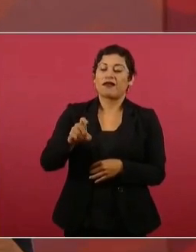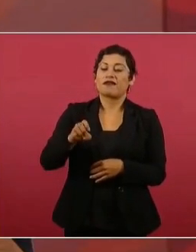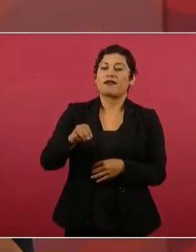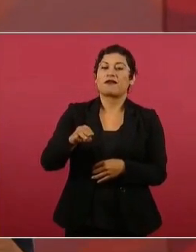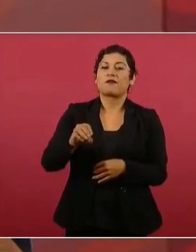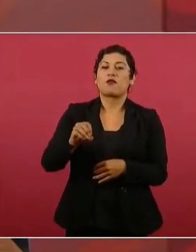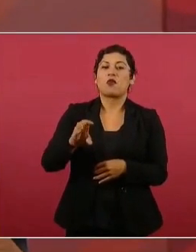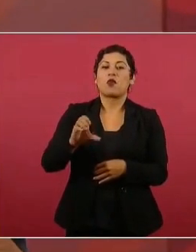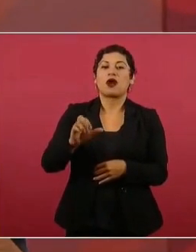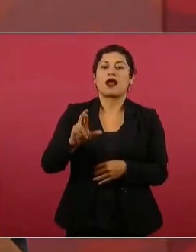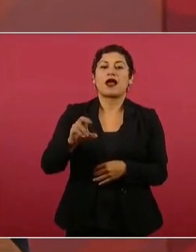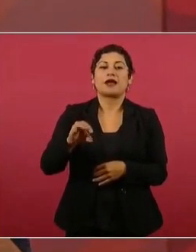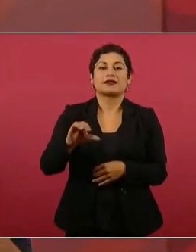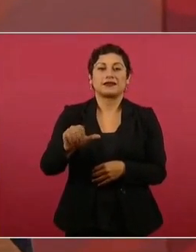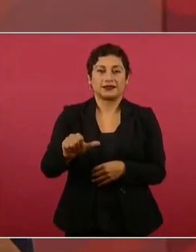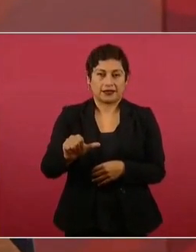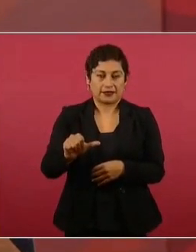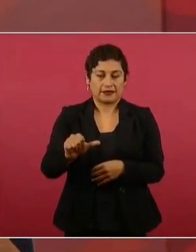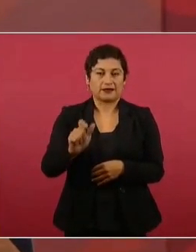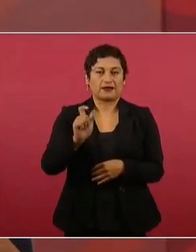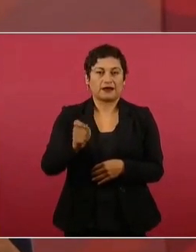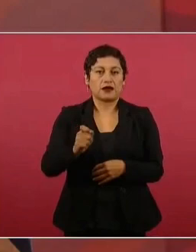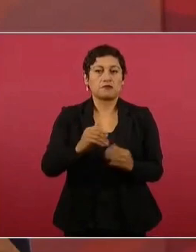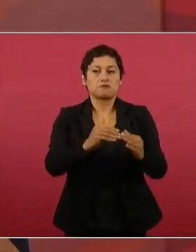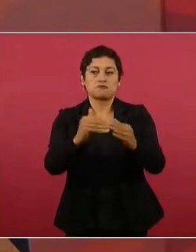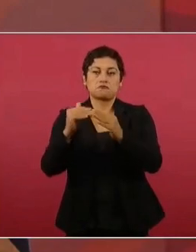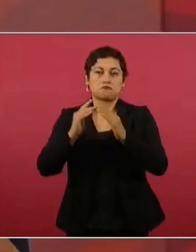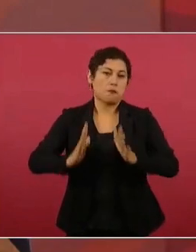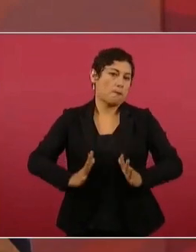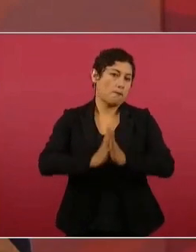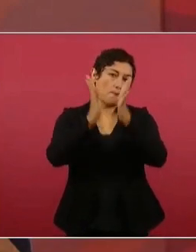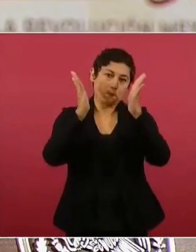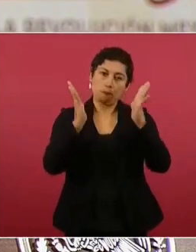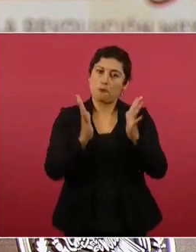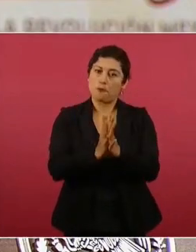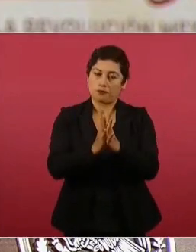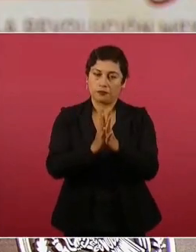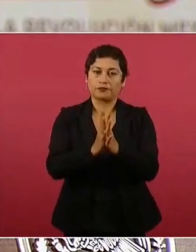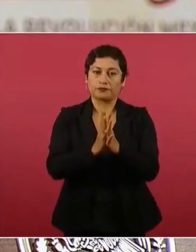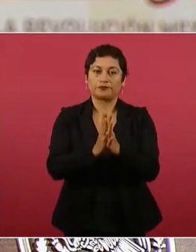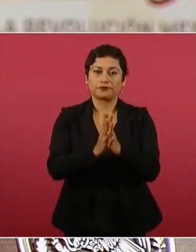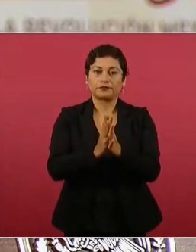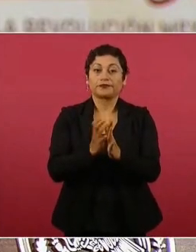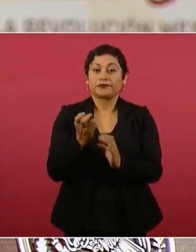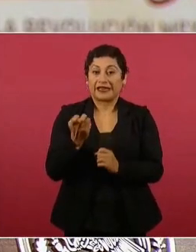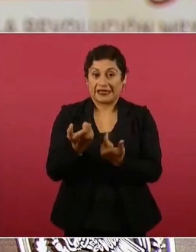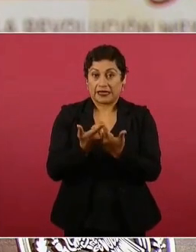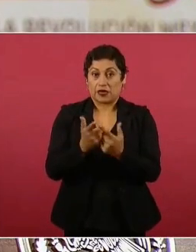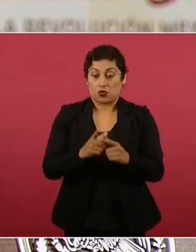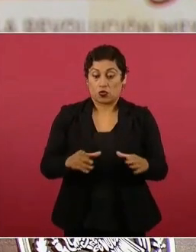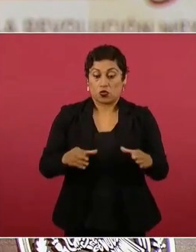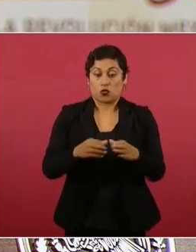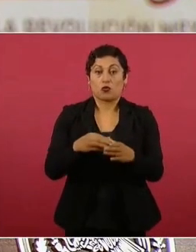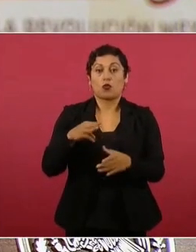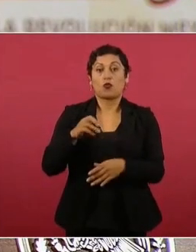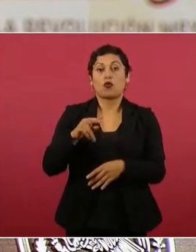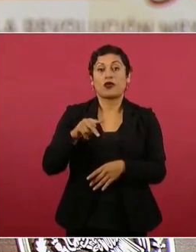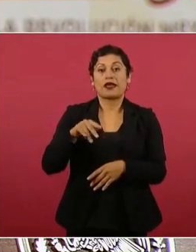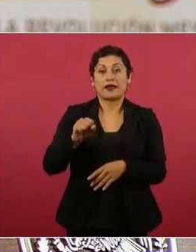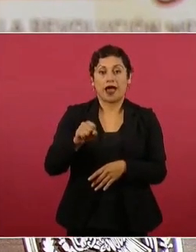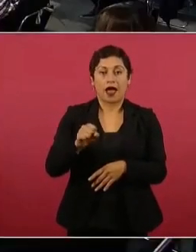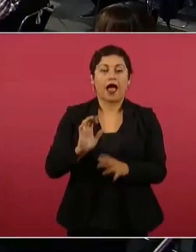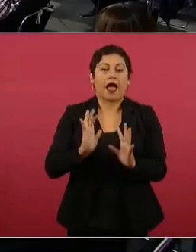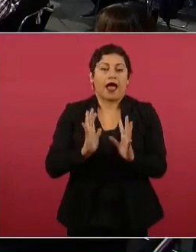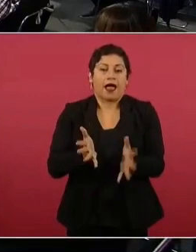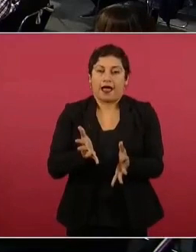Y ya en Morena y en todos los partidos los ciudadanos